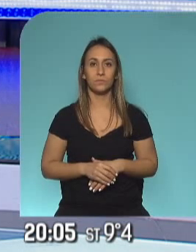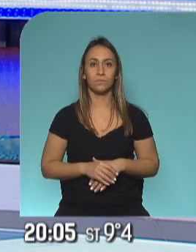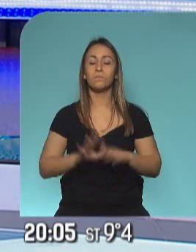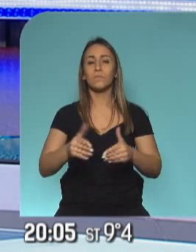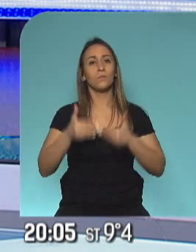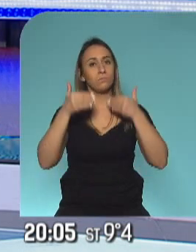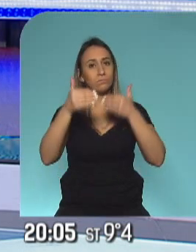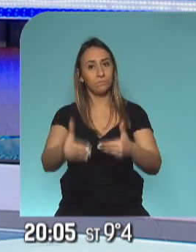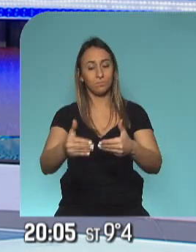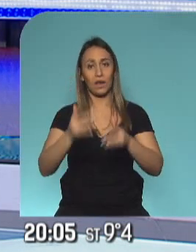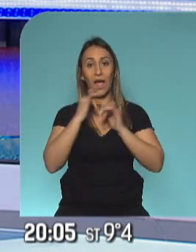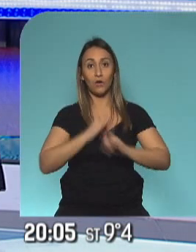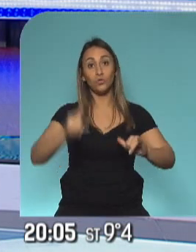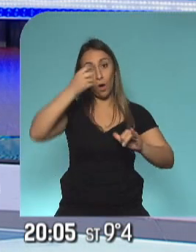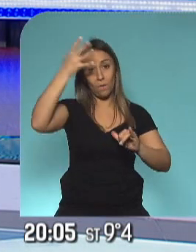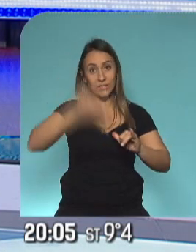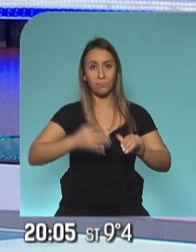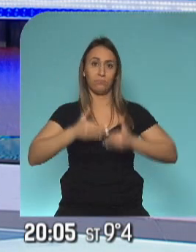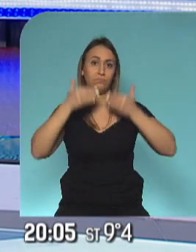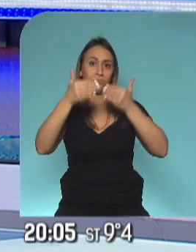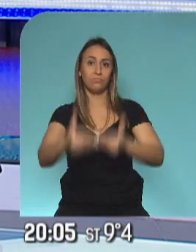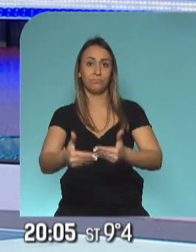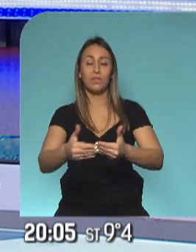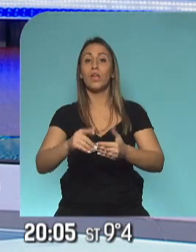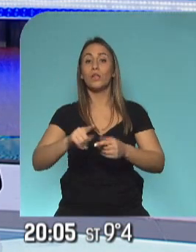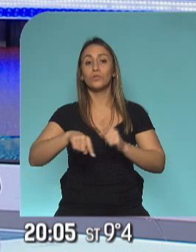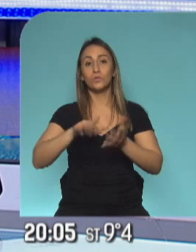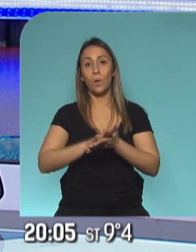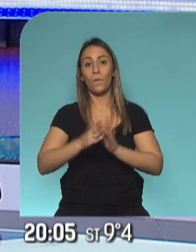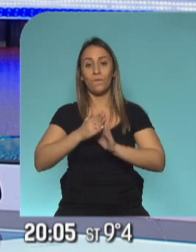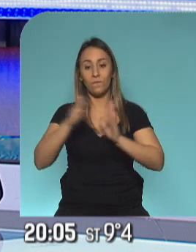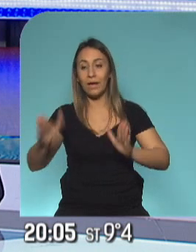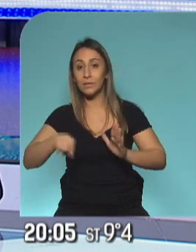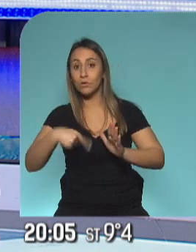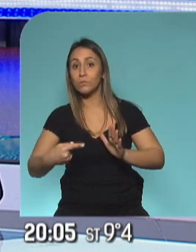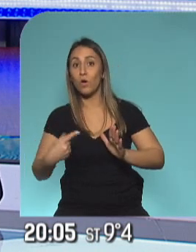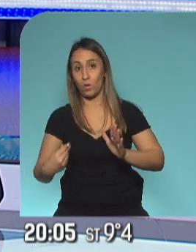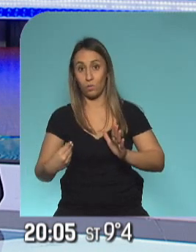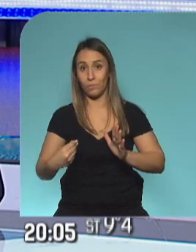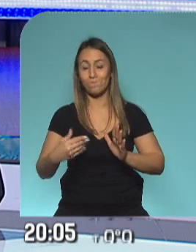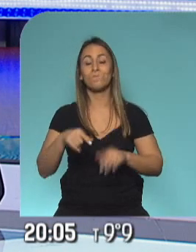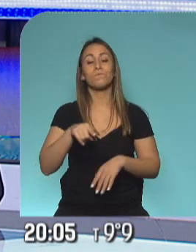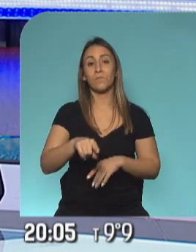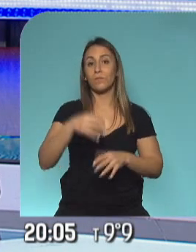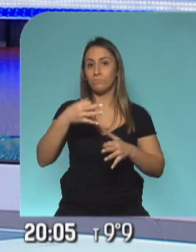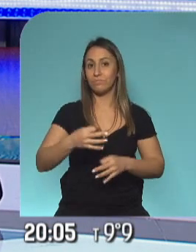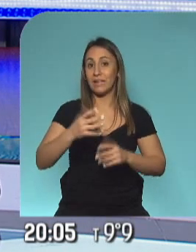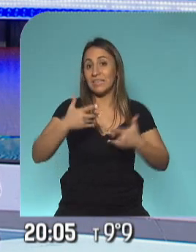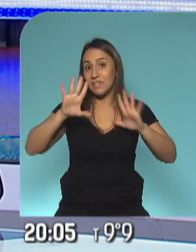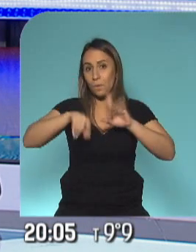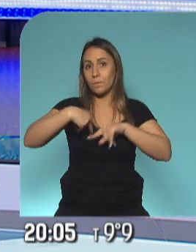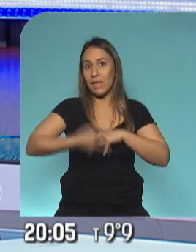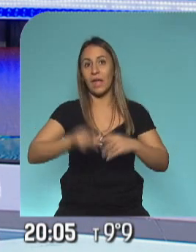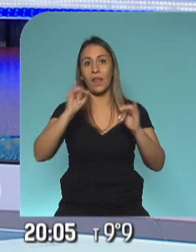se postergó el anuncio oficial de cómo va a continuar la próxima fase de esta cuarentena extendida. Será mañana, posiblemente